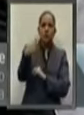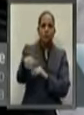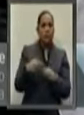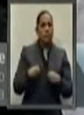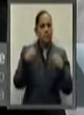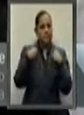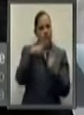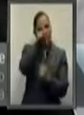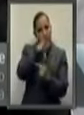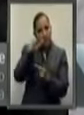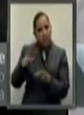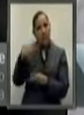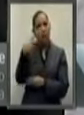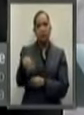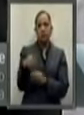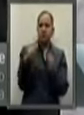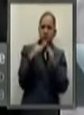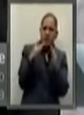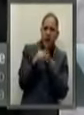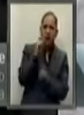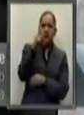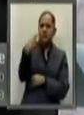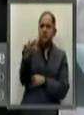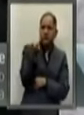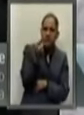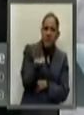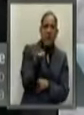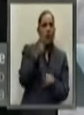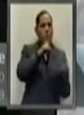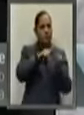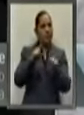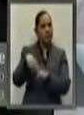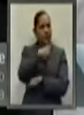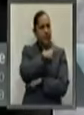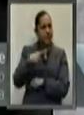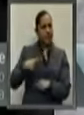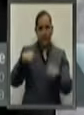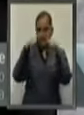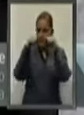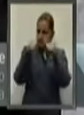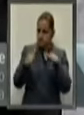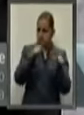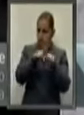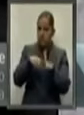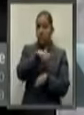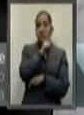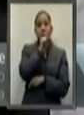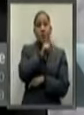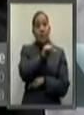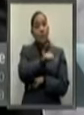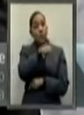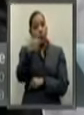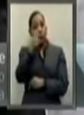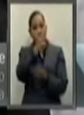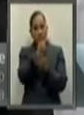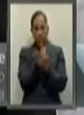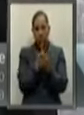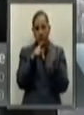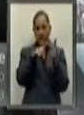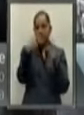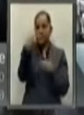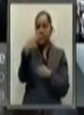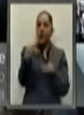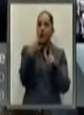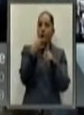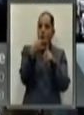y patrimonial. Aunado a estas acciones, se ha instrumentado el programa Puertas Abiertas, con el